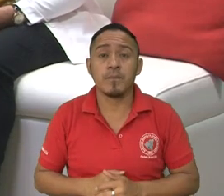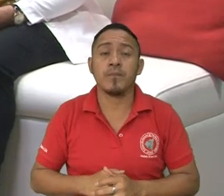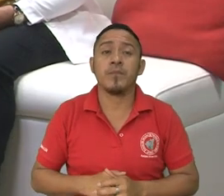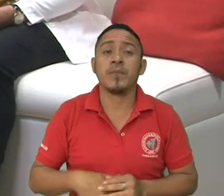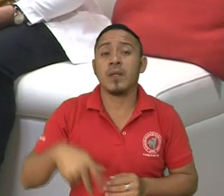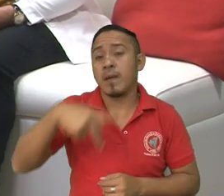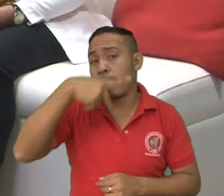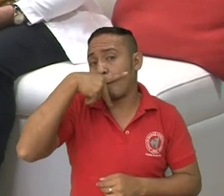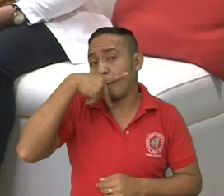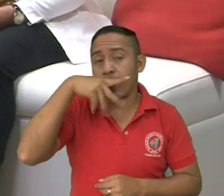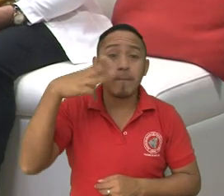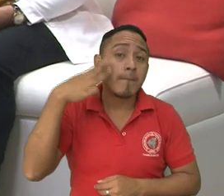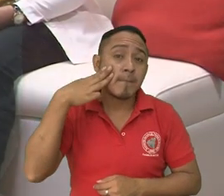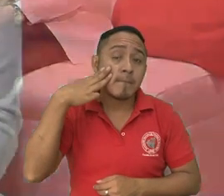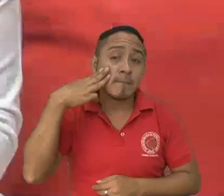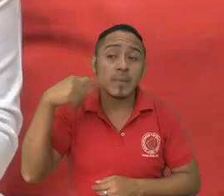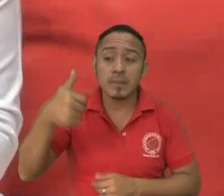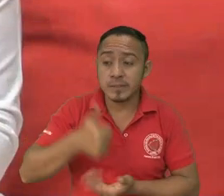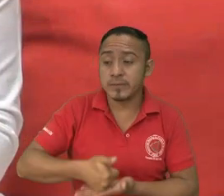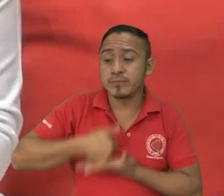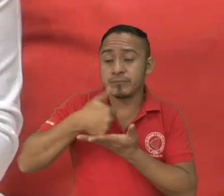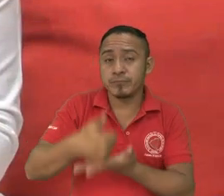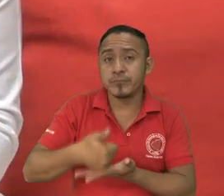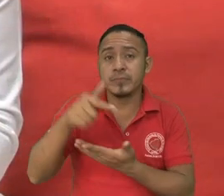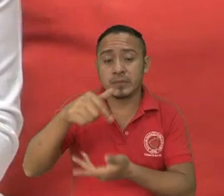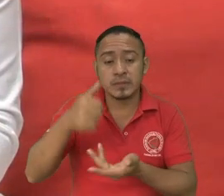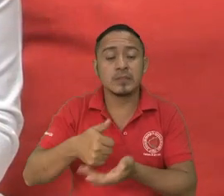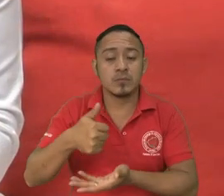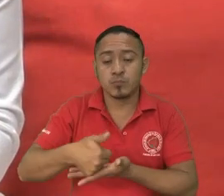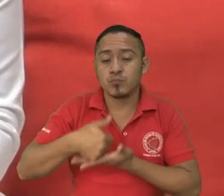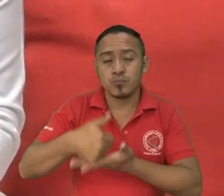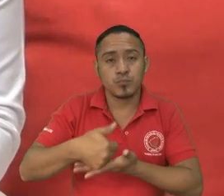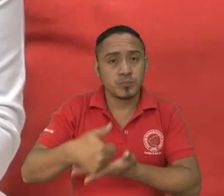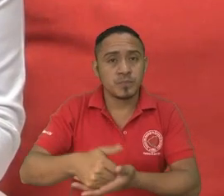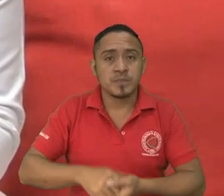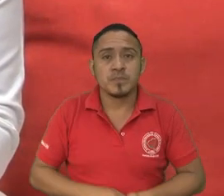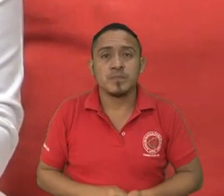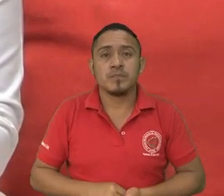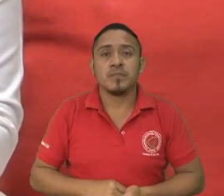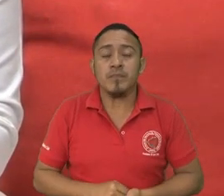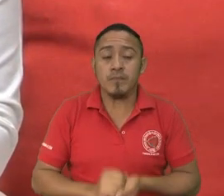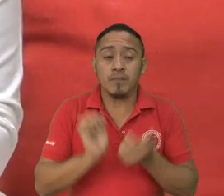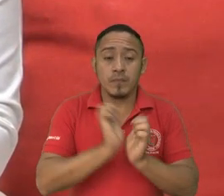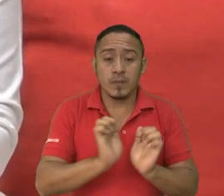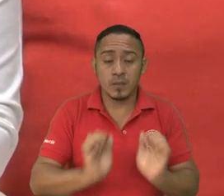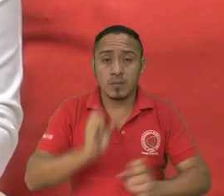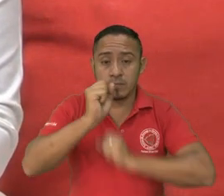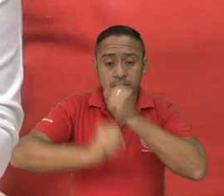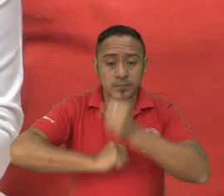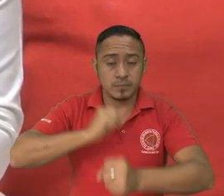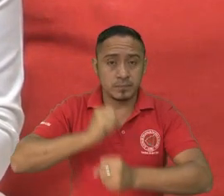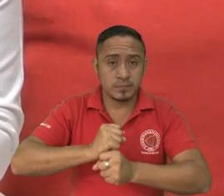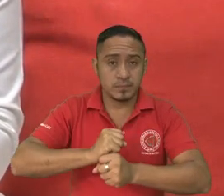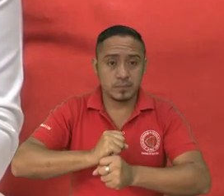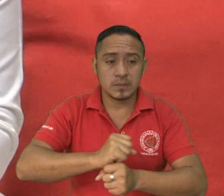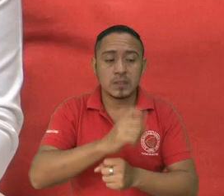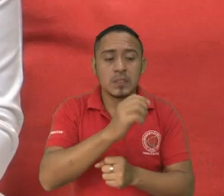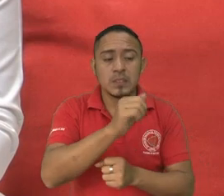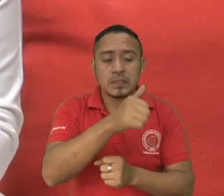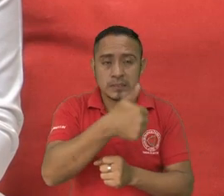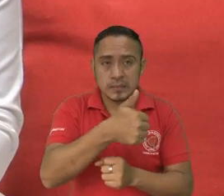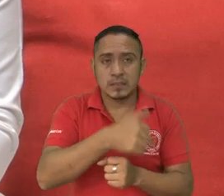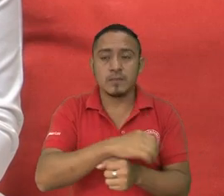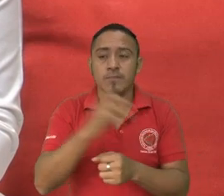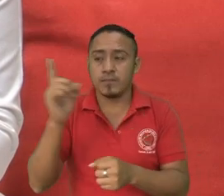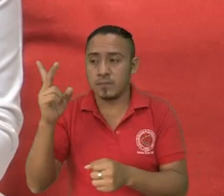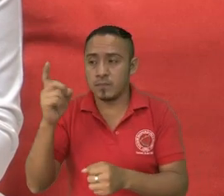los padres tienen que ayudarles en ese momento. En los niños de 6 a 12 años,